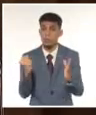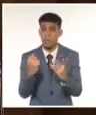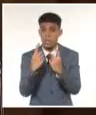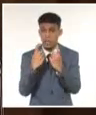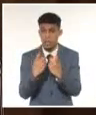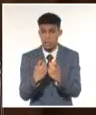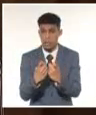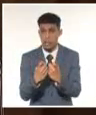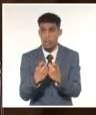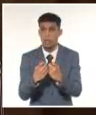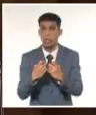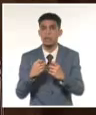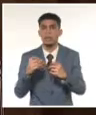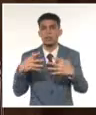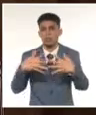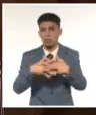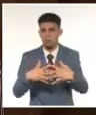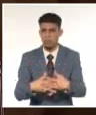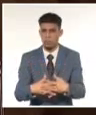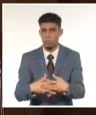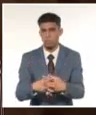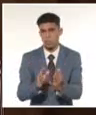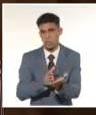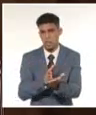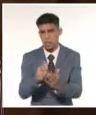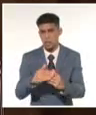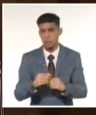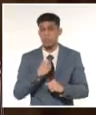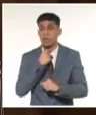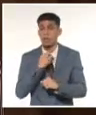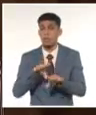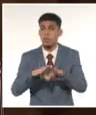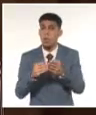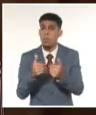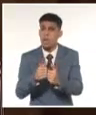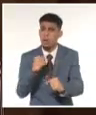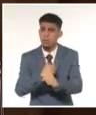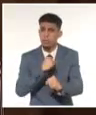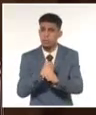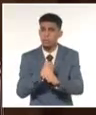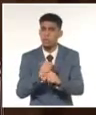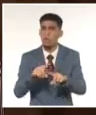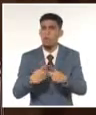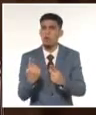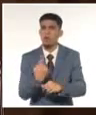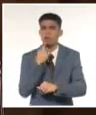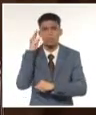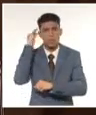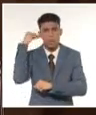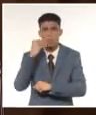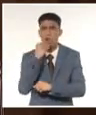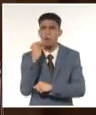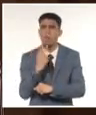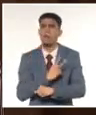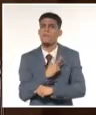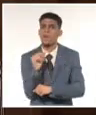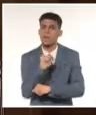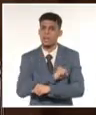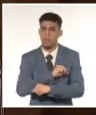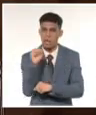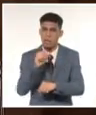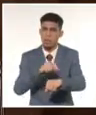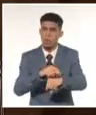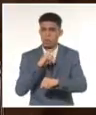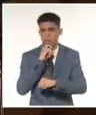consolidar lo que se viene haciendo. Si actuamos así, es porque tenemos la certeza de que podemos superar estos duros